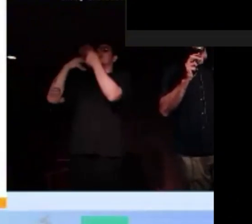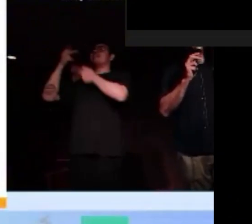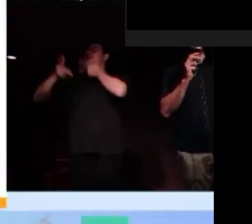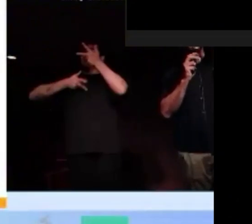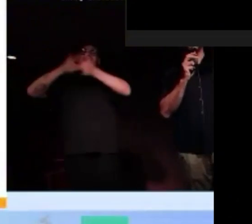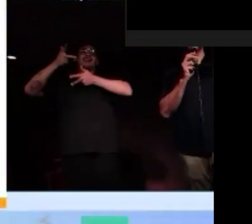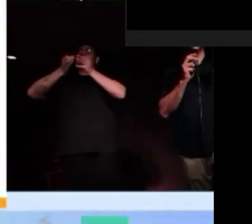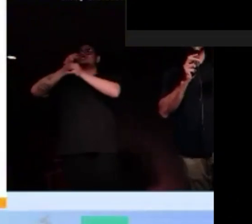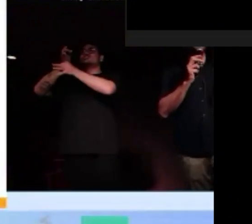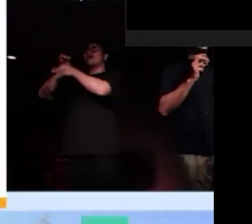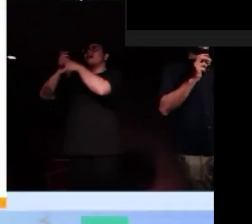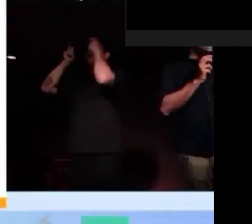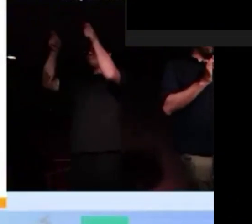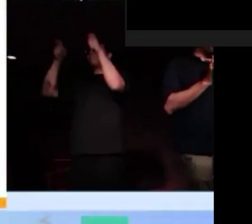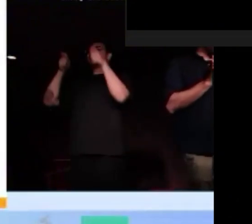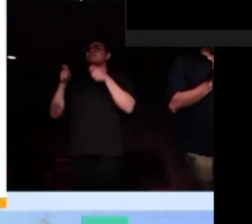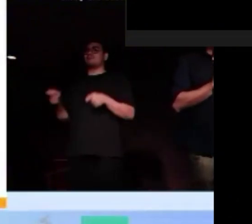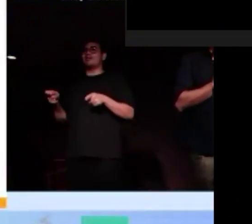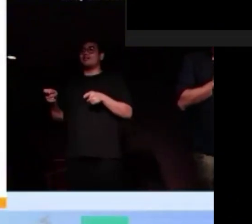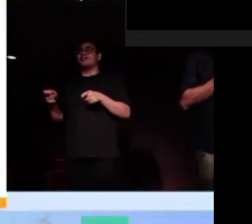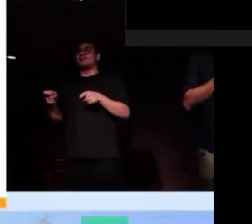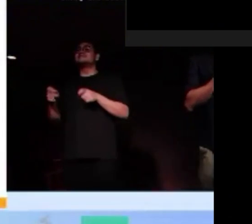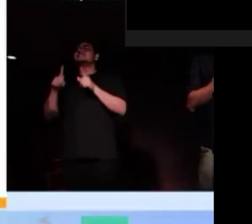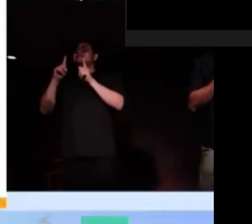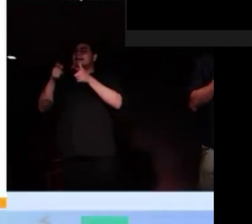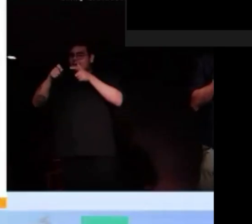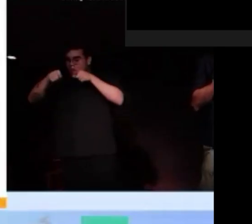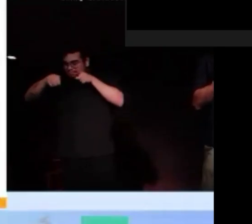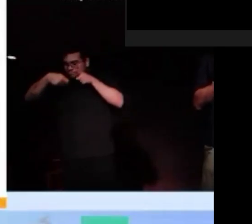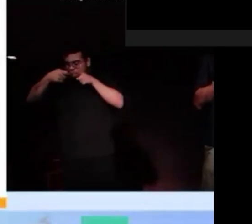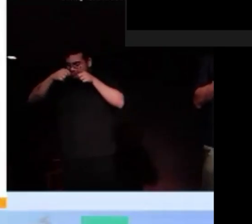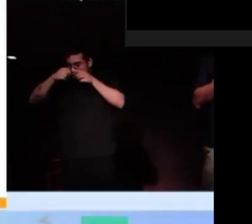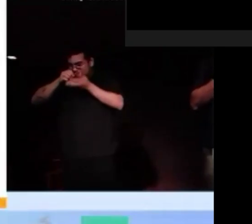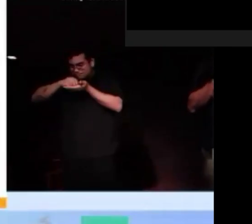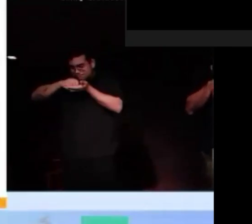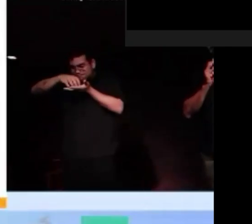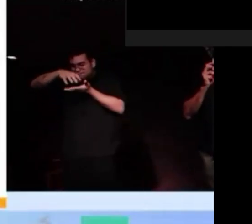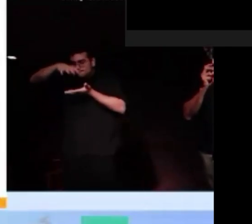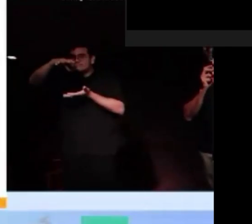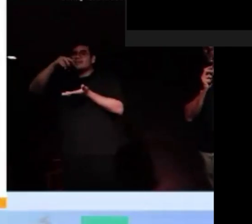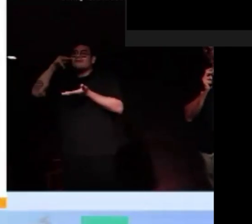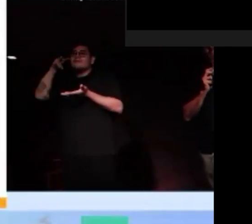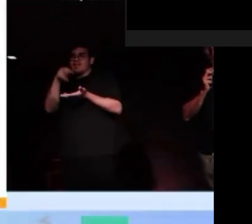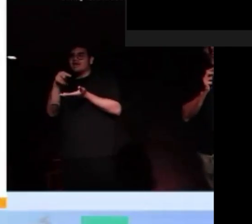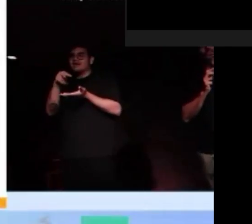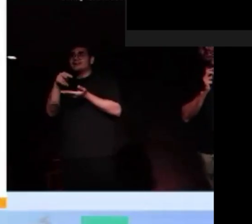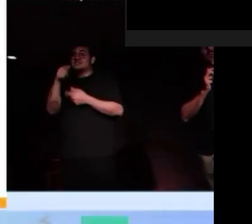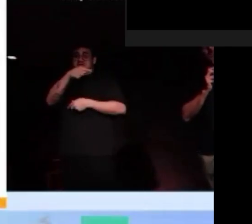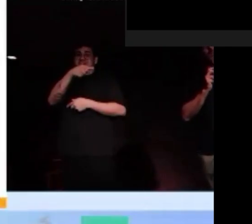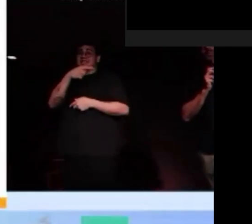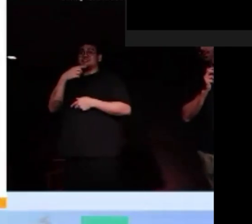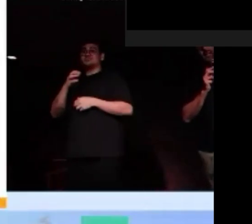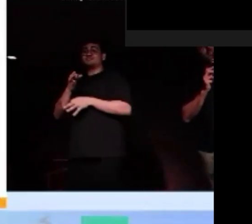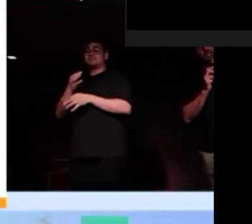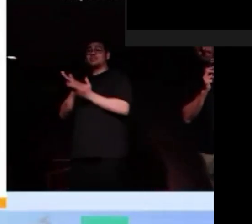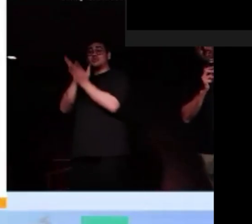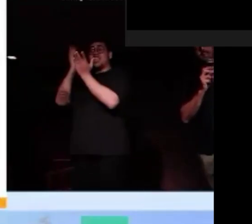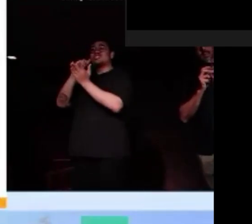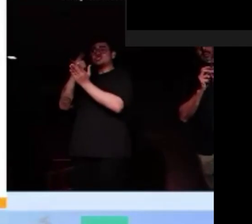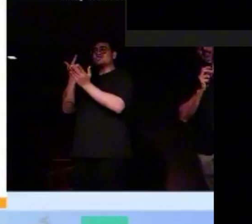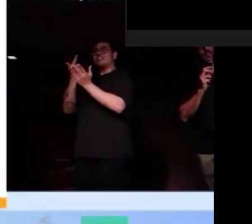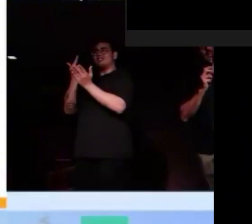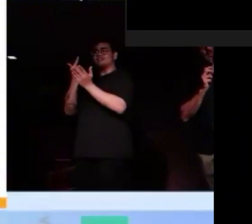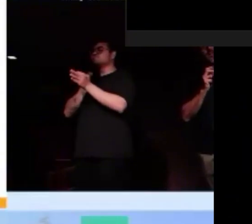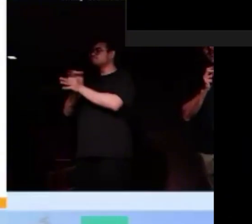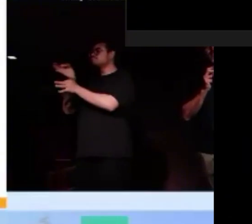solamente ponían póster, sino que llevamos los microscopios y eran los estudiantes sordos de las escuelas que enseñaban cómo usar el microscopio a la gente que venía